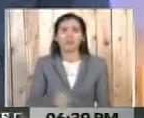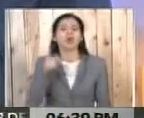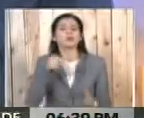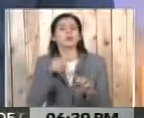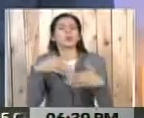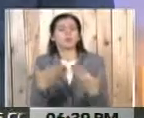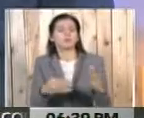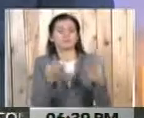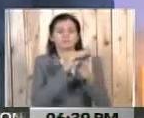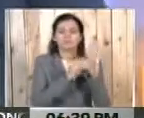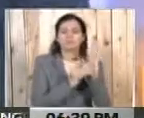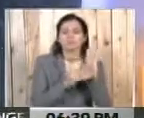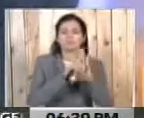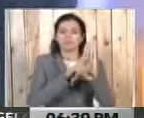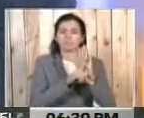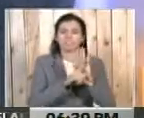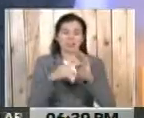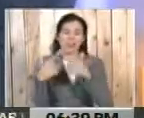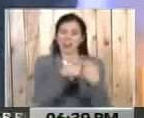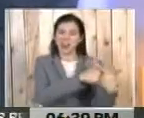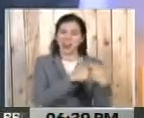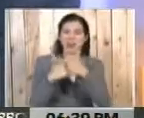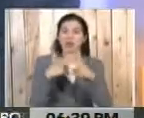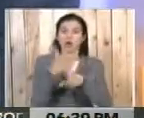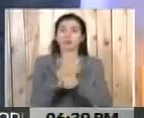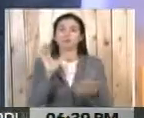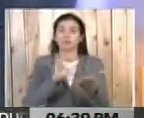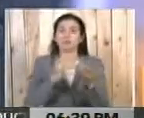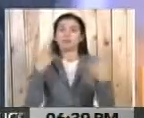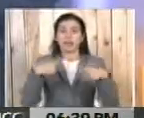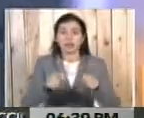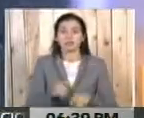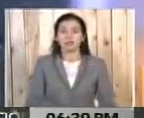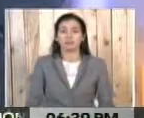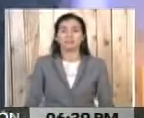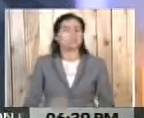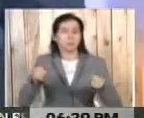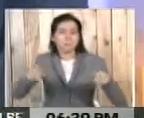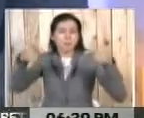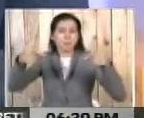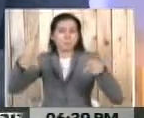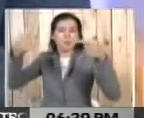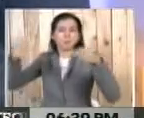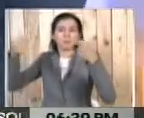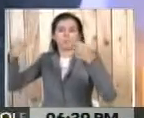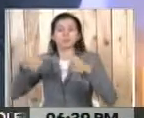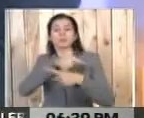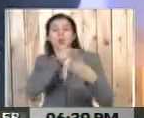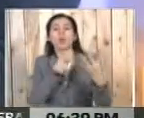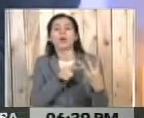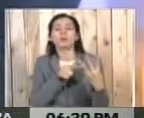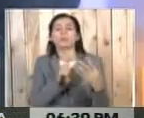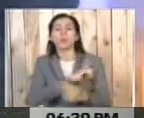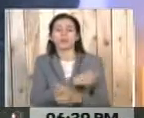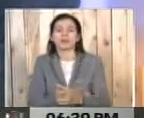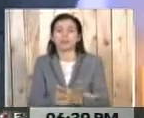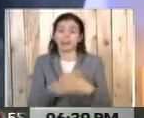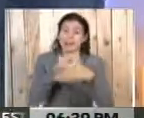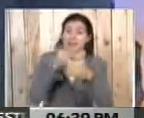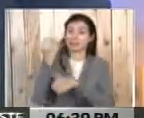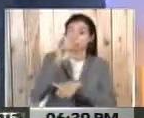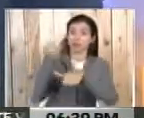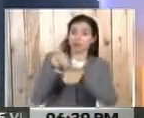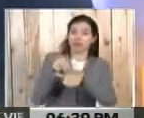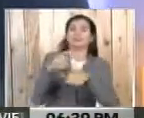una camorra con el Estado. Porque tú sabes que la Asamblea Nacional anda en un plan de confrontar a los demás poderes. Entonces esta ley pide respeto y no